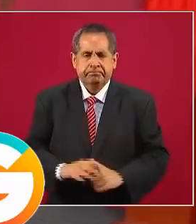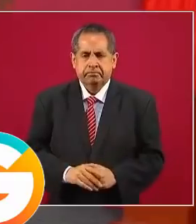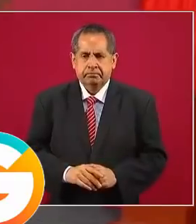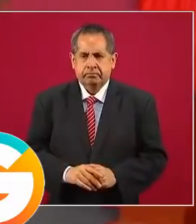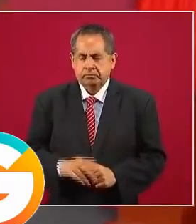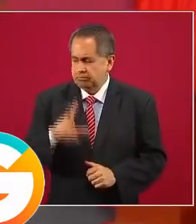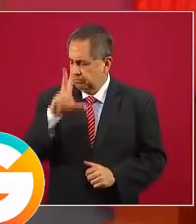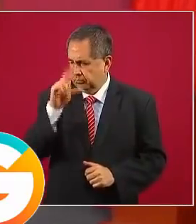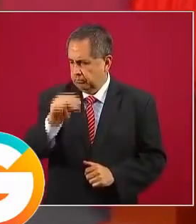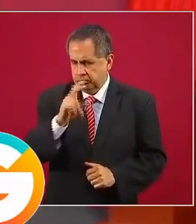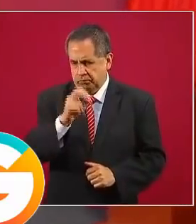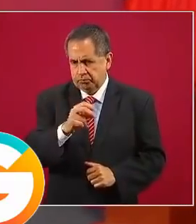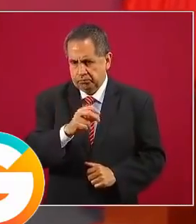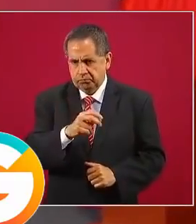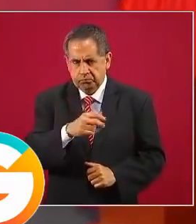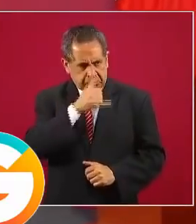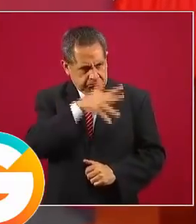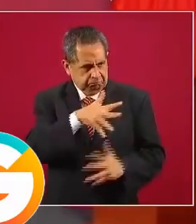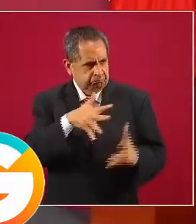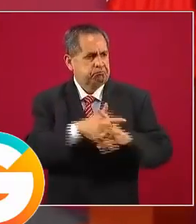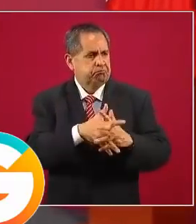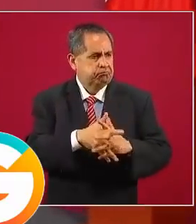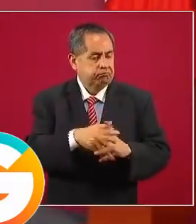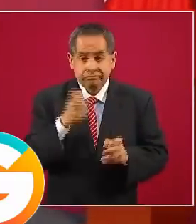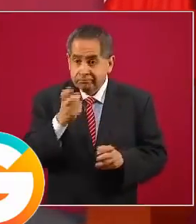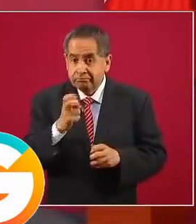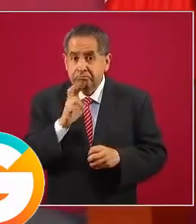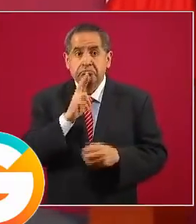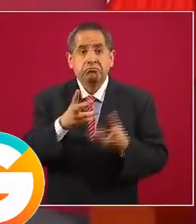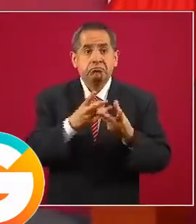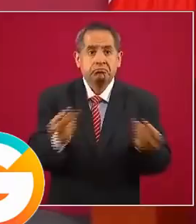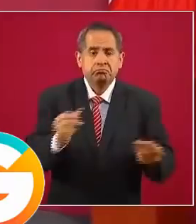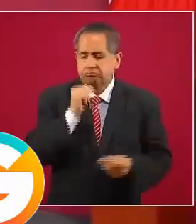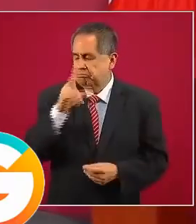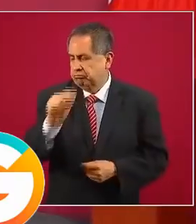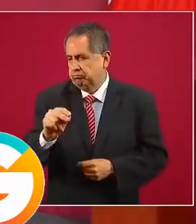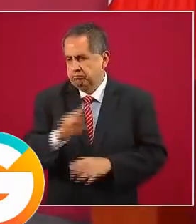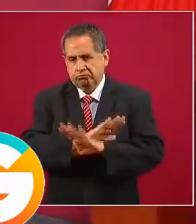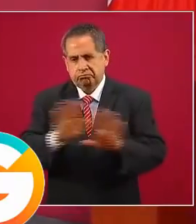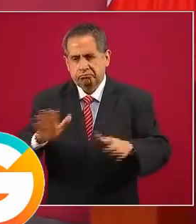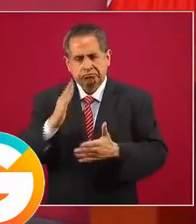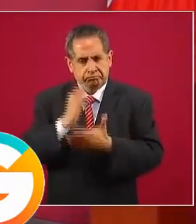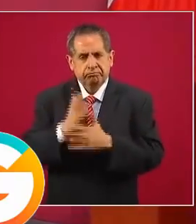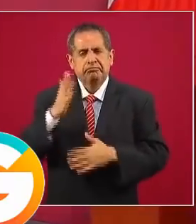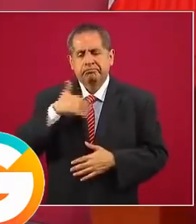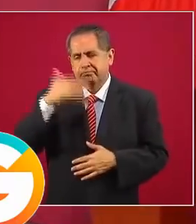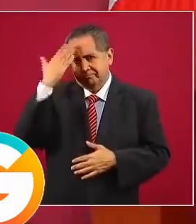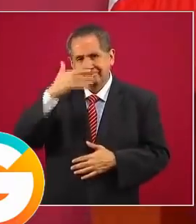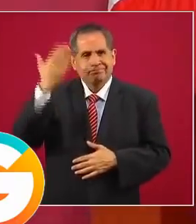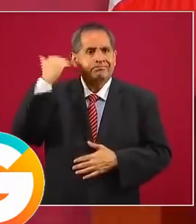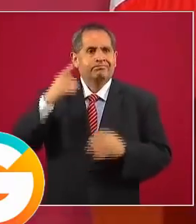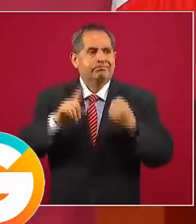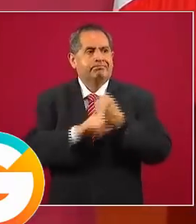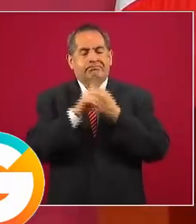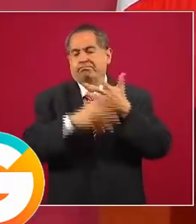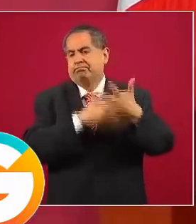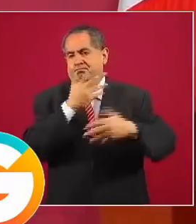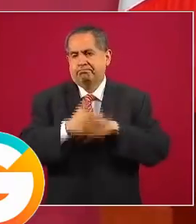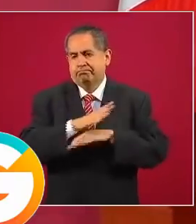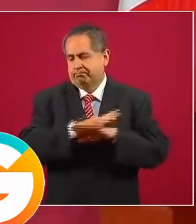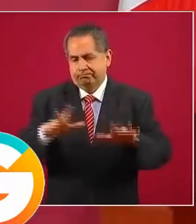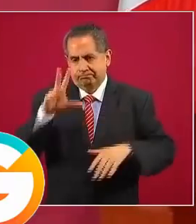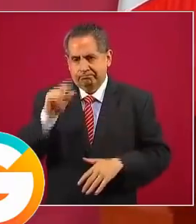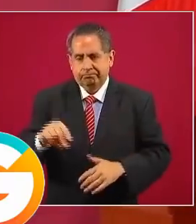Eso no es solución. Eso ya sabemos lo que ocasiona.